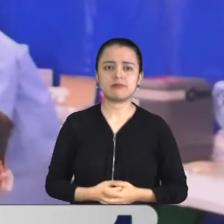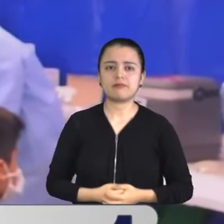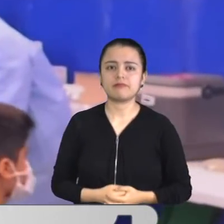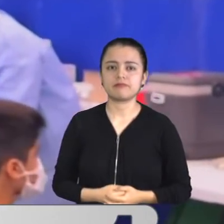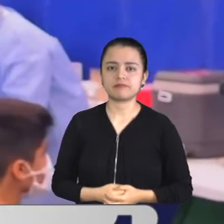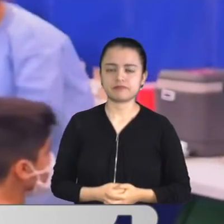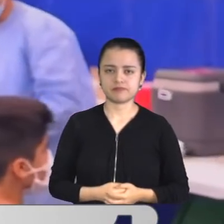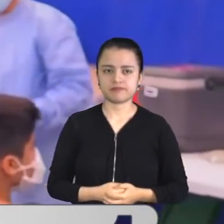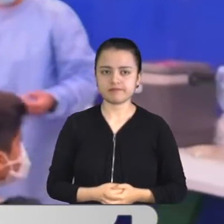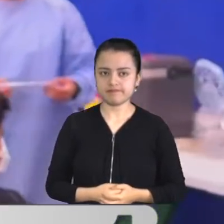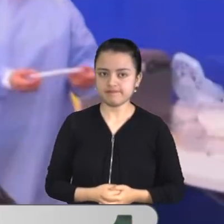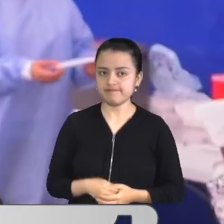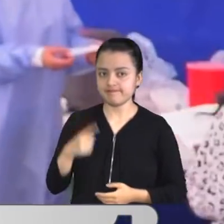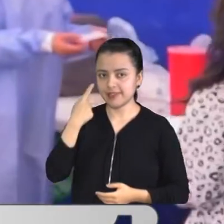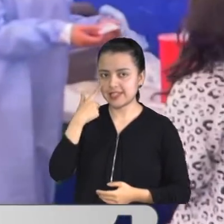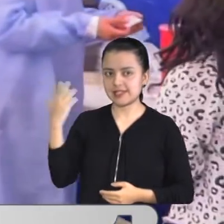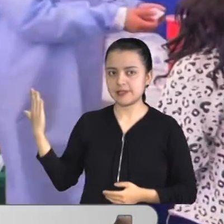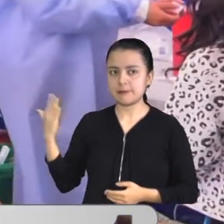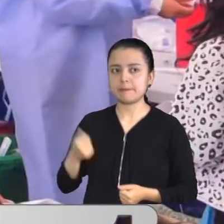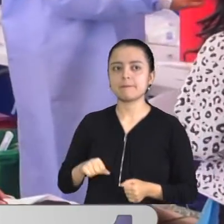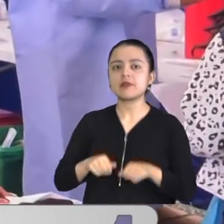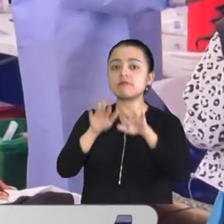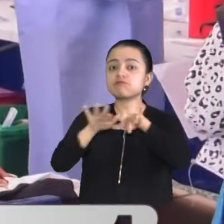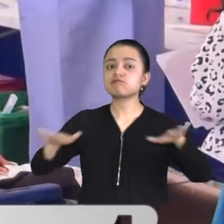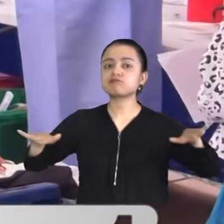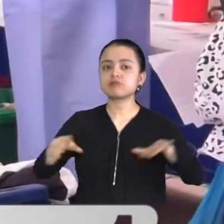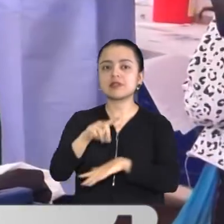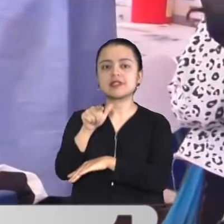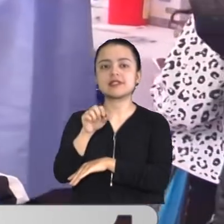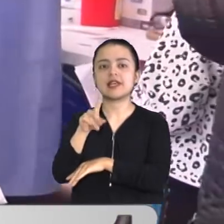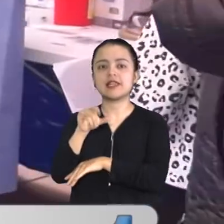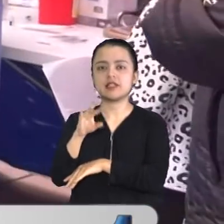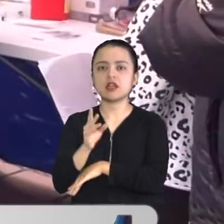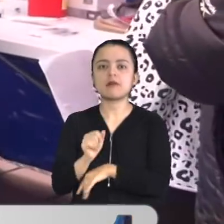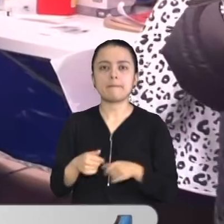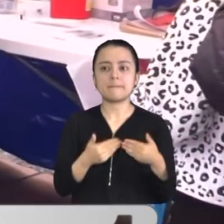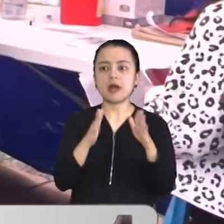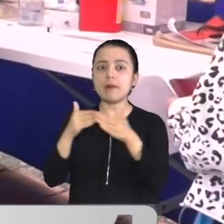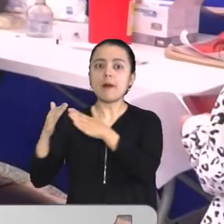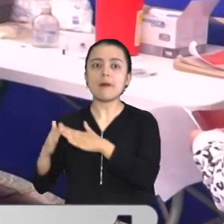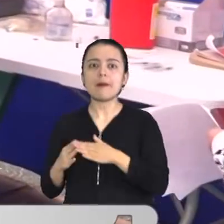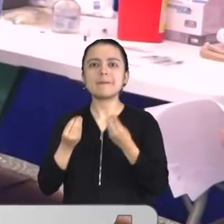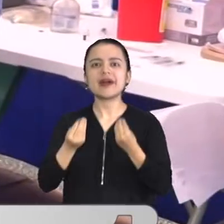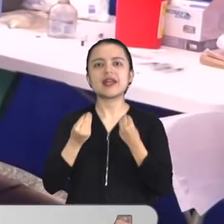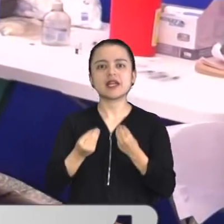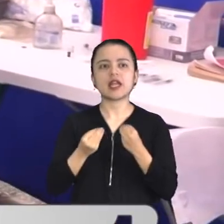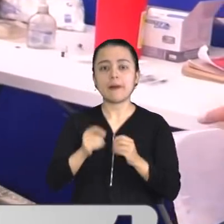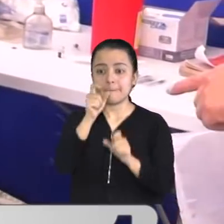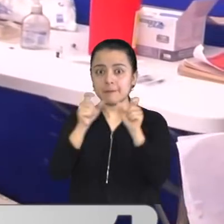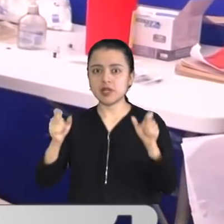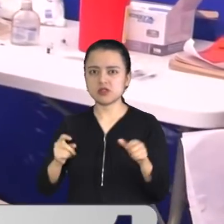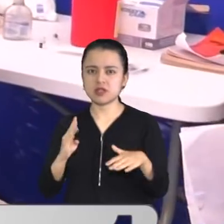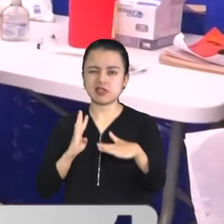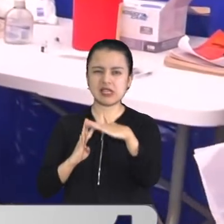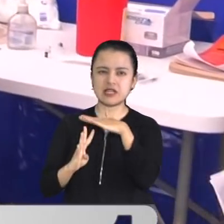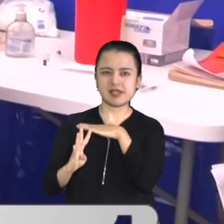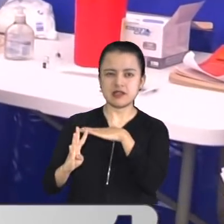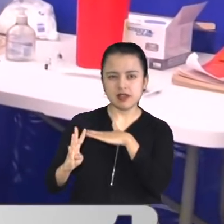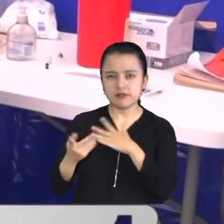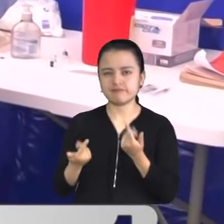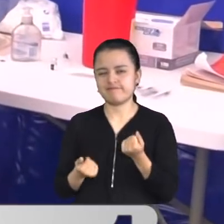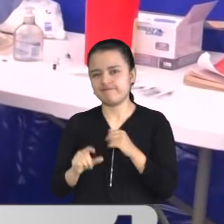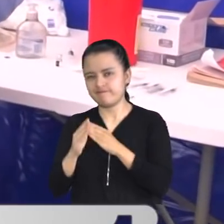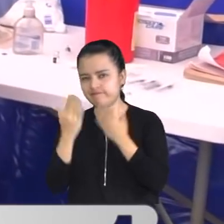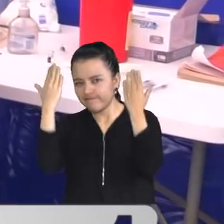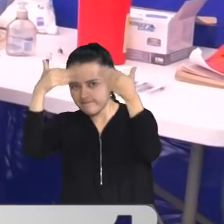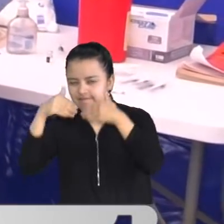de migrantes, porque aquí en la terminal Salitre y otros cuatro puntos de la ciudad fueron habilitados para esta población migrante irregular que ha llegado a Colombia, sobre